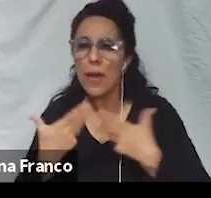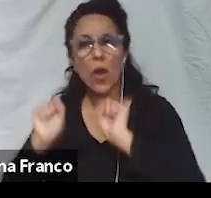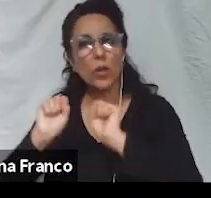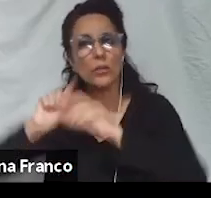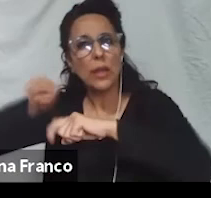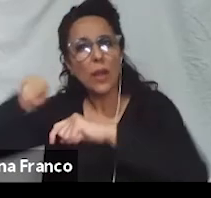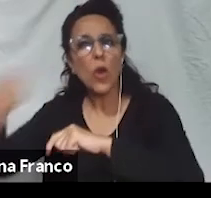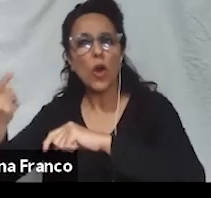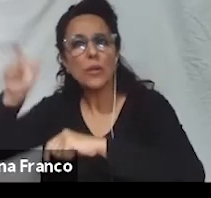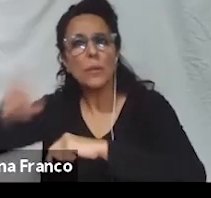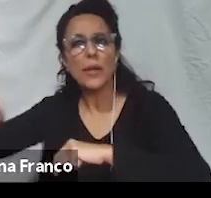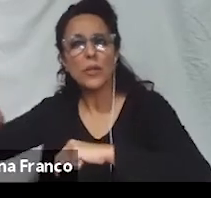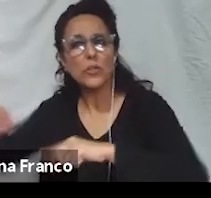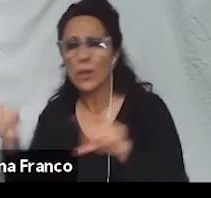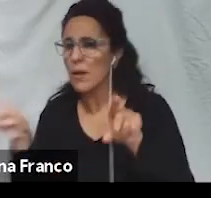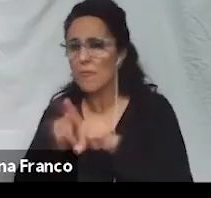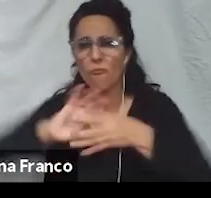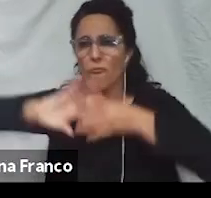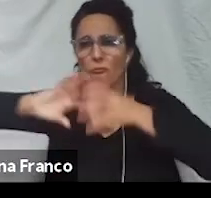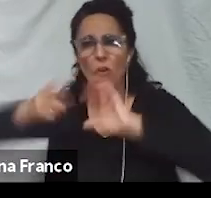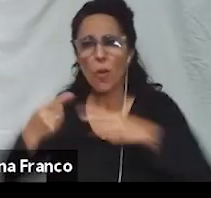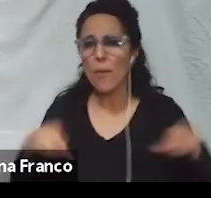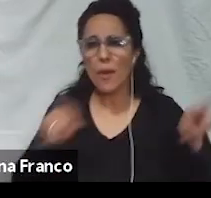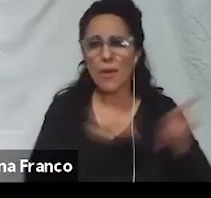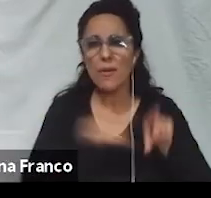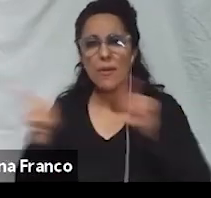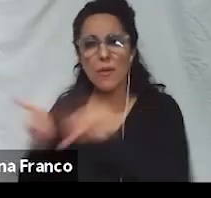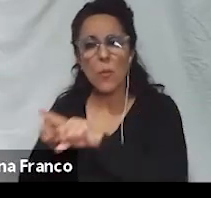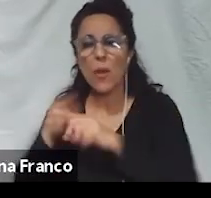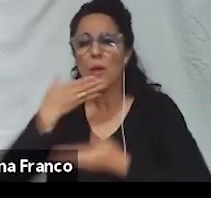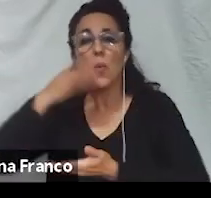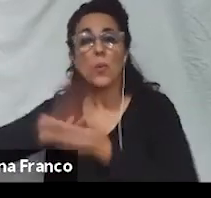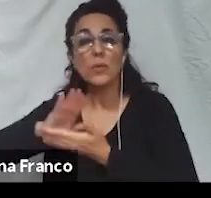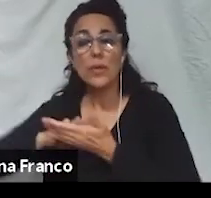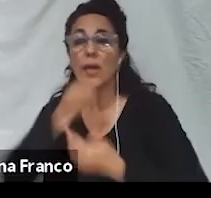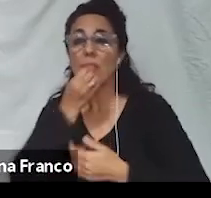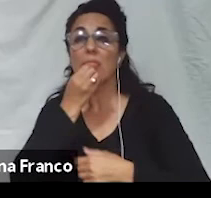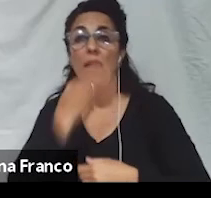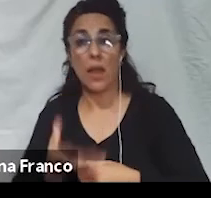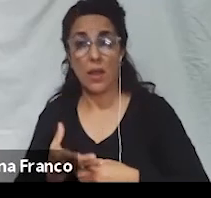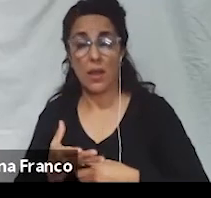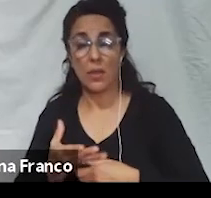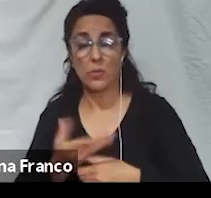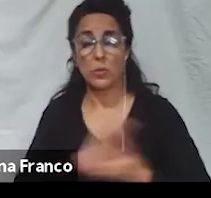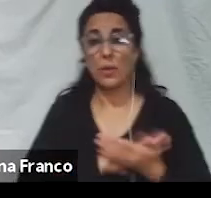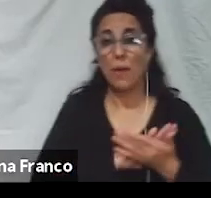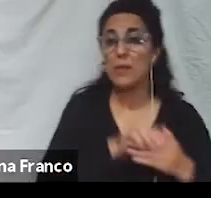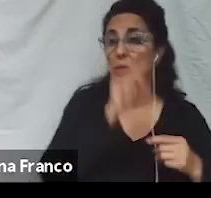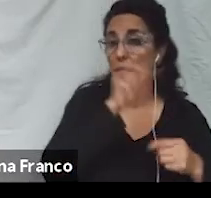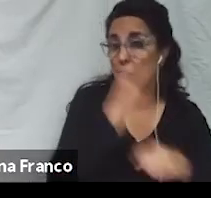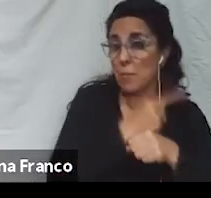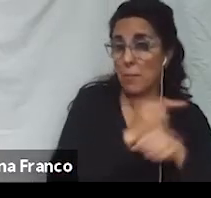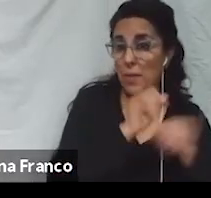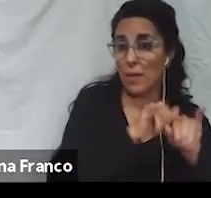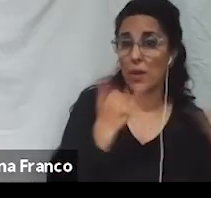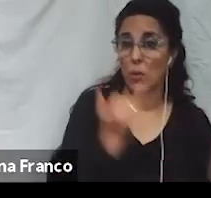pueda encontrar otra persona de la misma forma que yo lo hice, y la justificación de cualquier declaración hecha sobre la base de